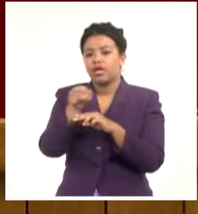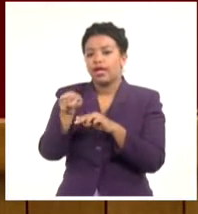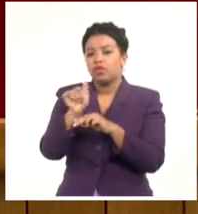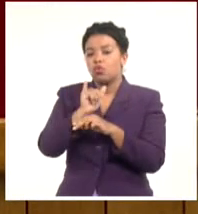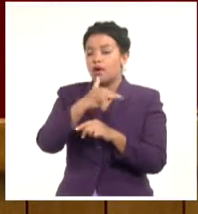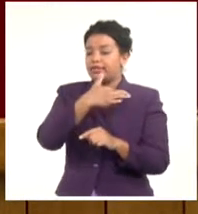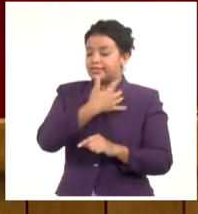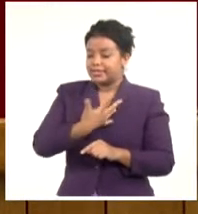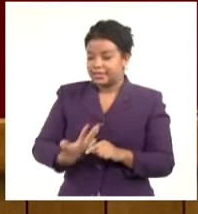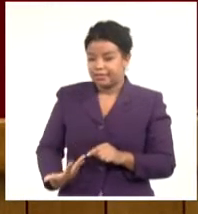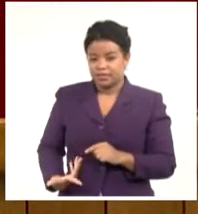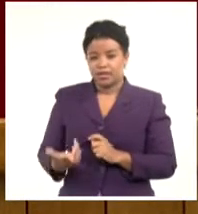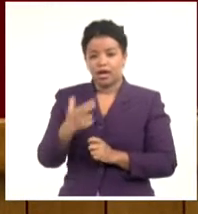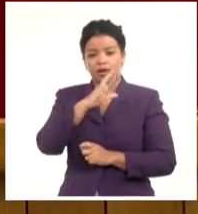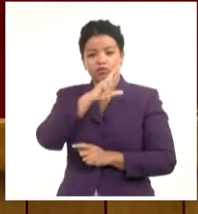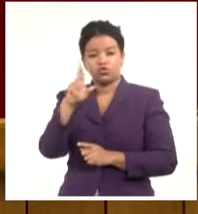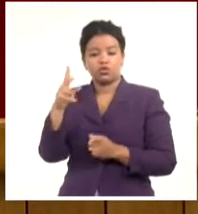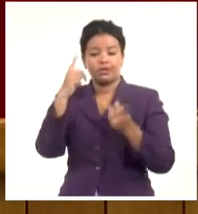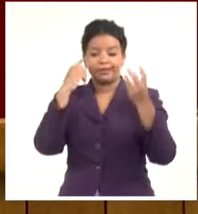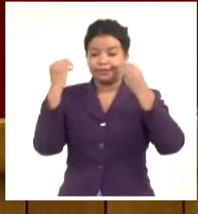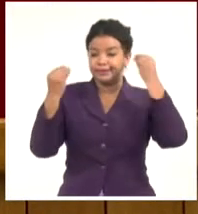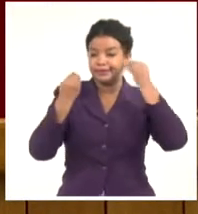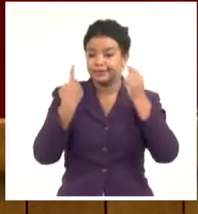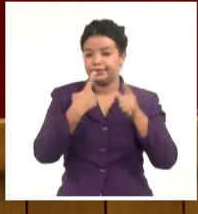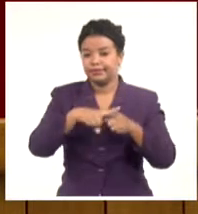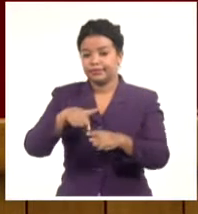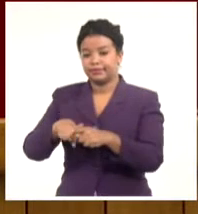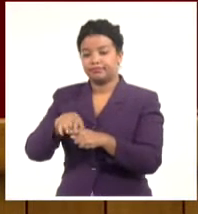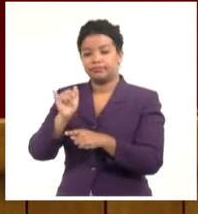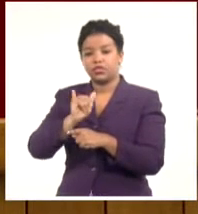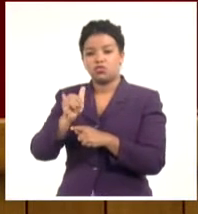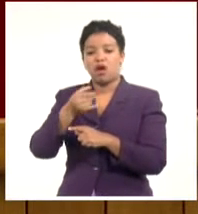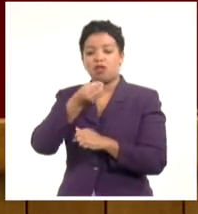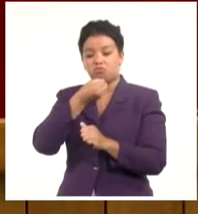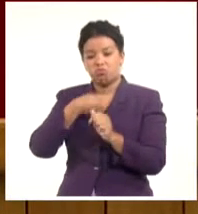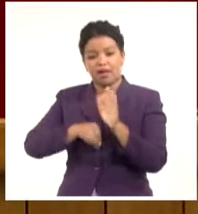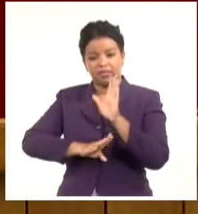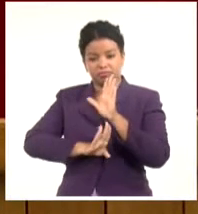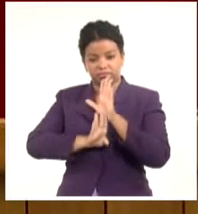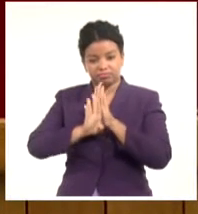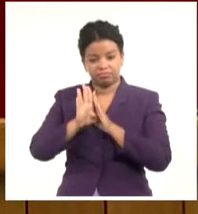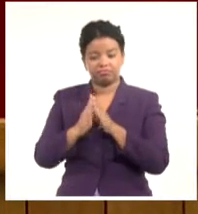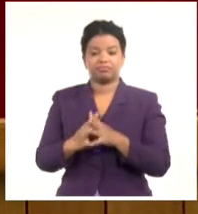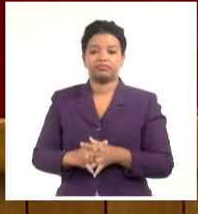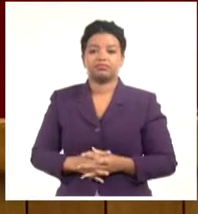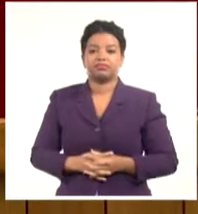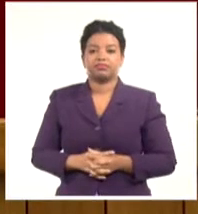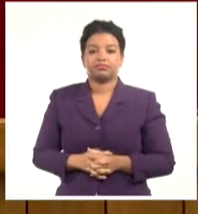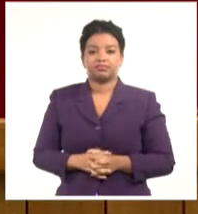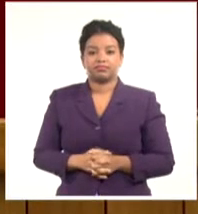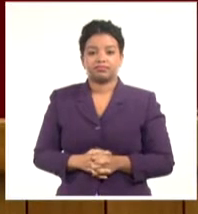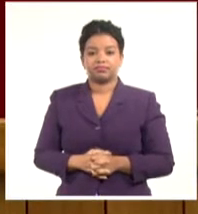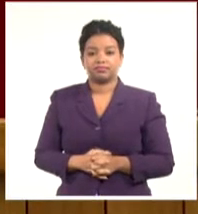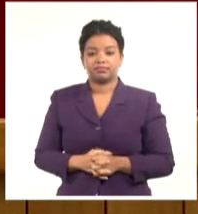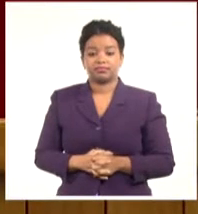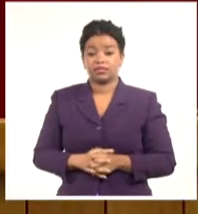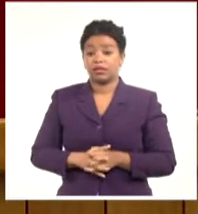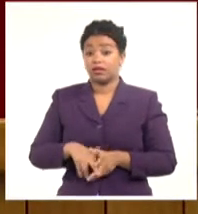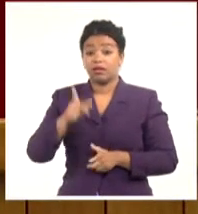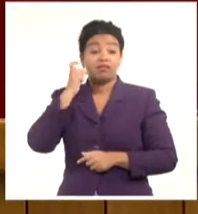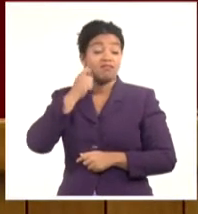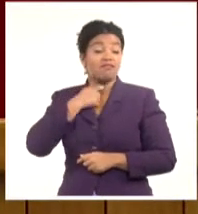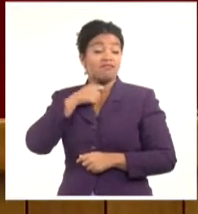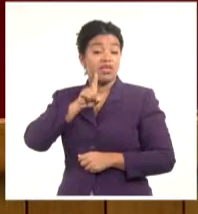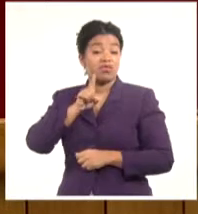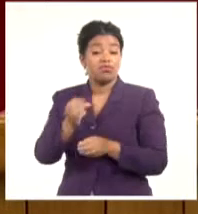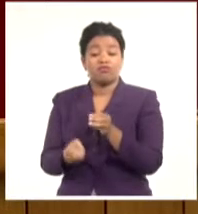sensibilidad revolucionaria, preocupación por los demás y les da crecimiento humanista. Desde su fundación, la